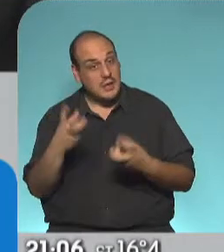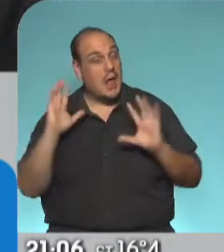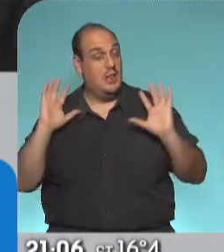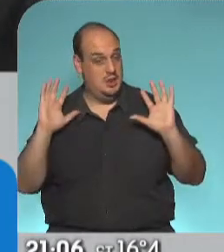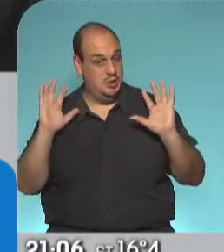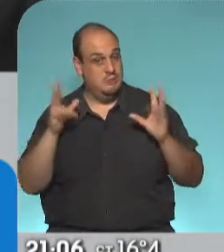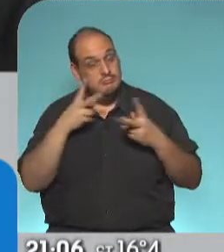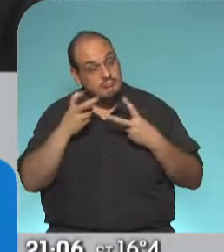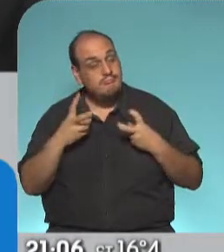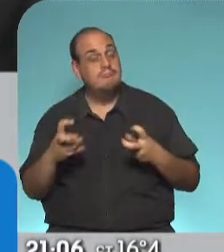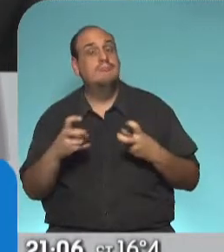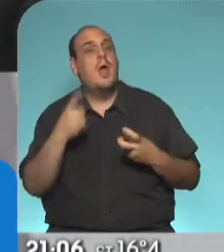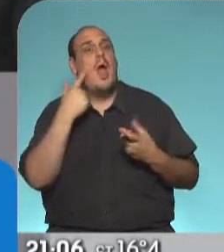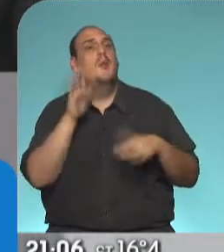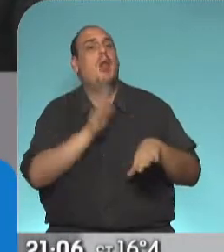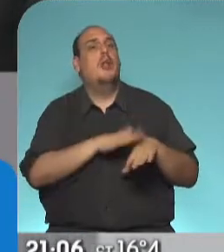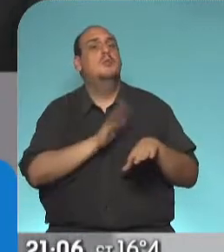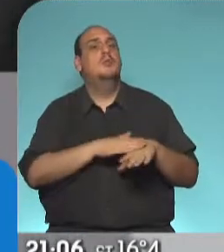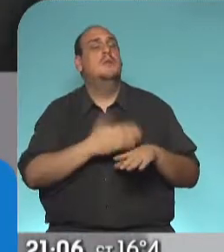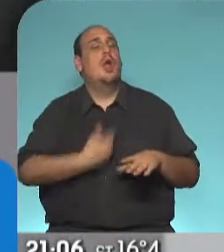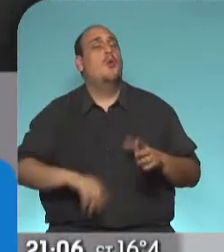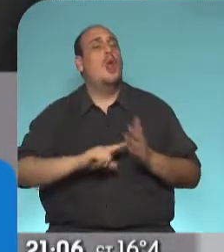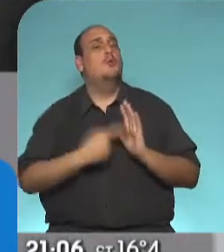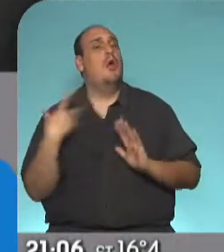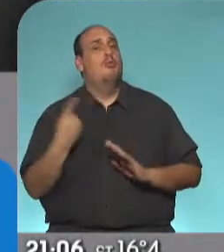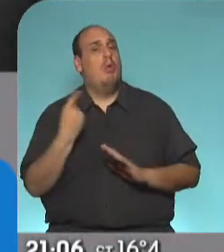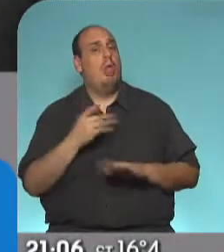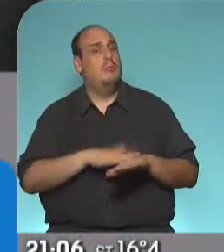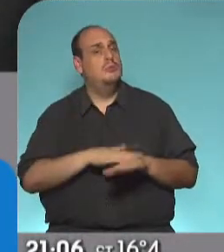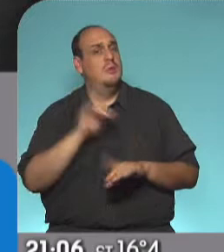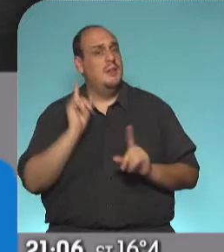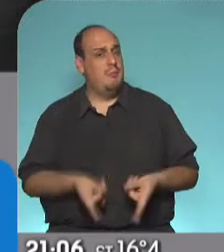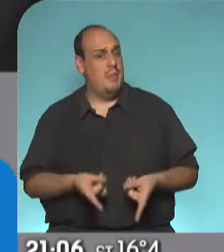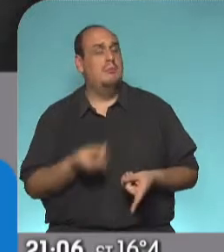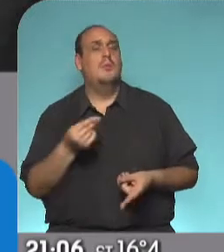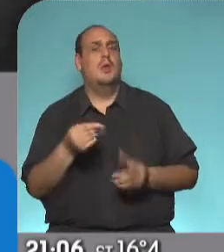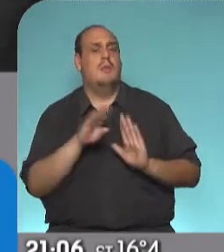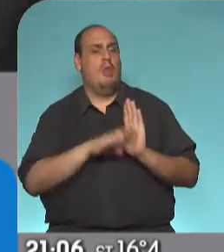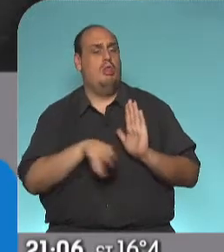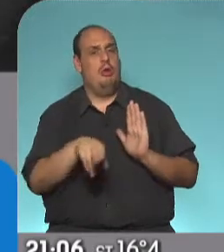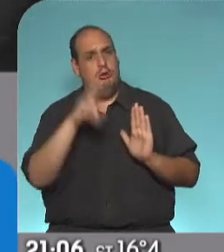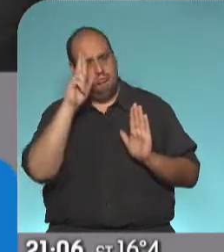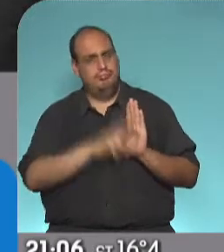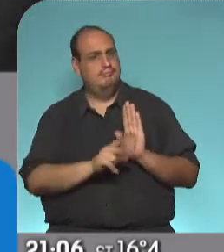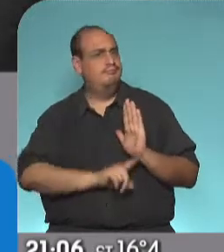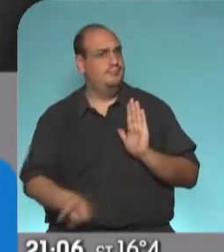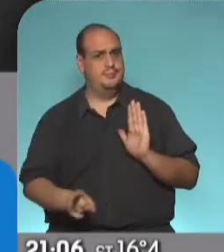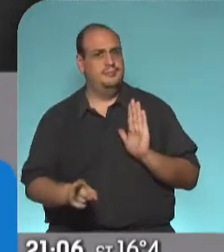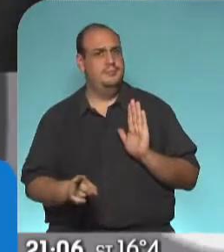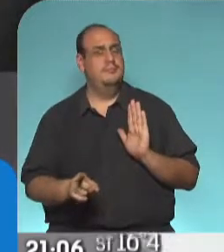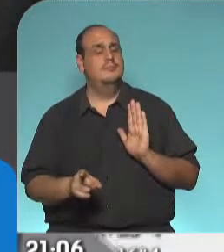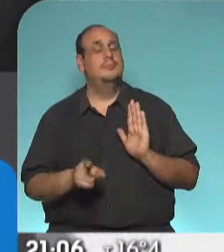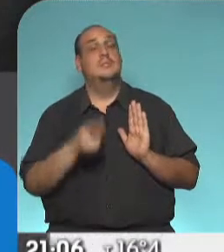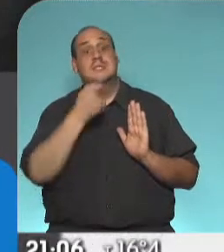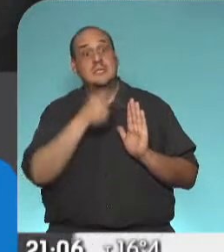participación o la posible responsabilidad de las autoridades del gobierno de la ciudad por un incumplimiento a las reglas del protocolo, que es materia de investigación, y en caso de